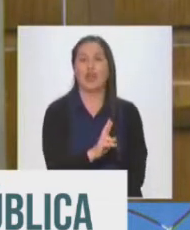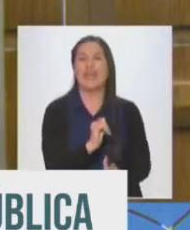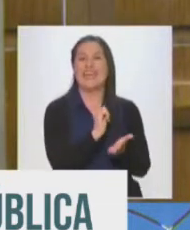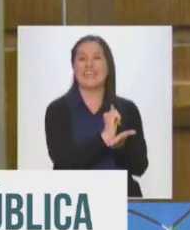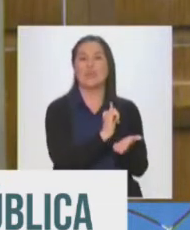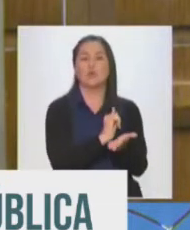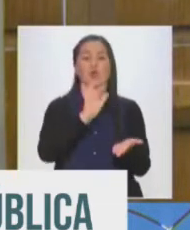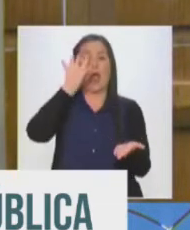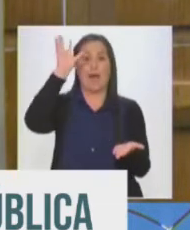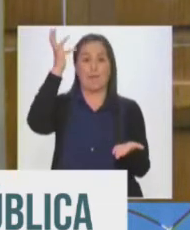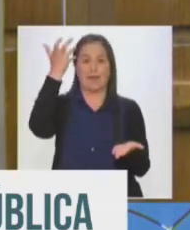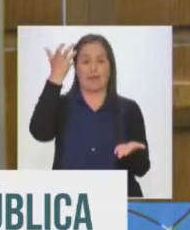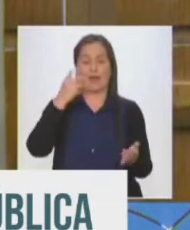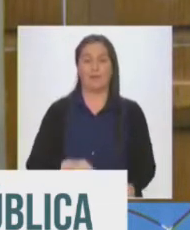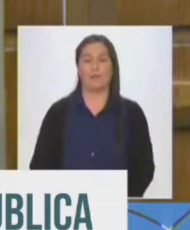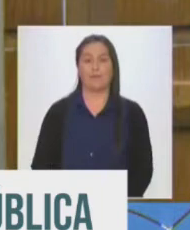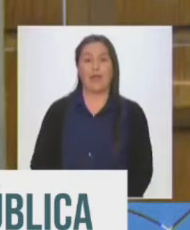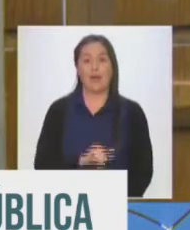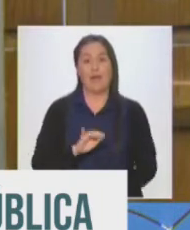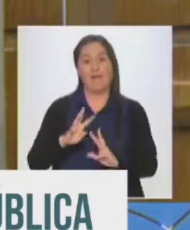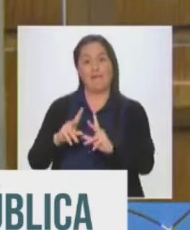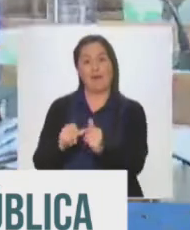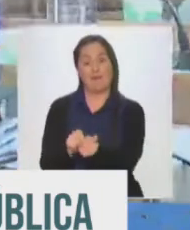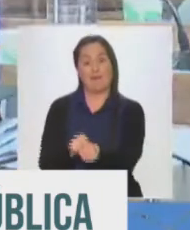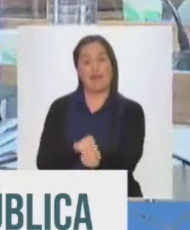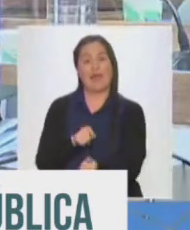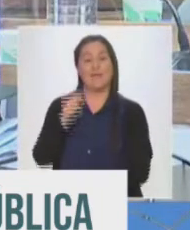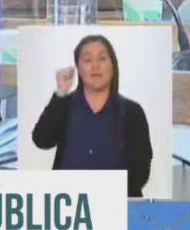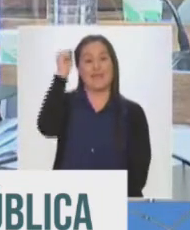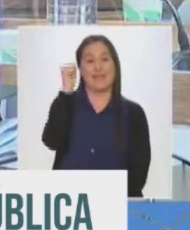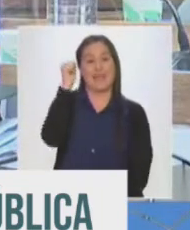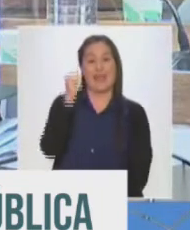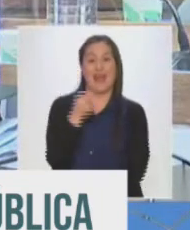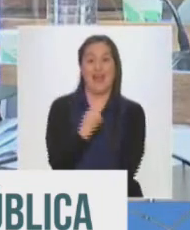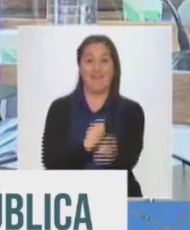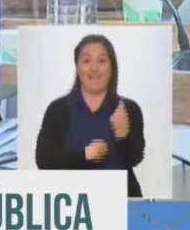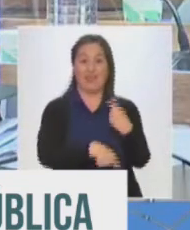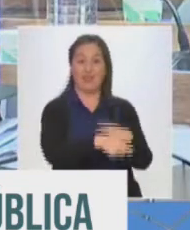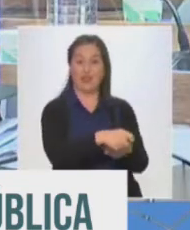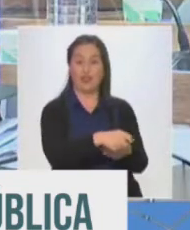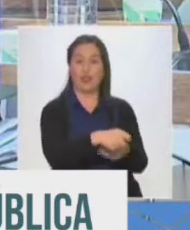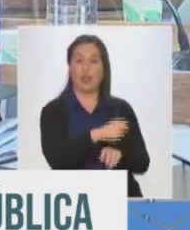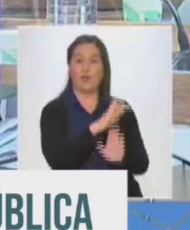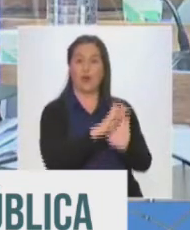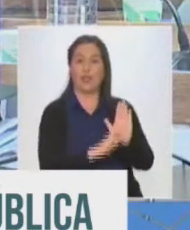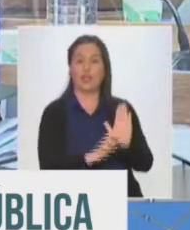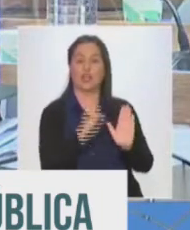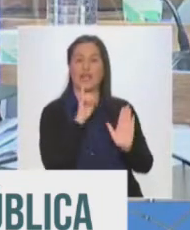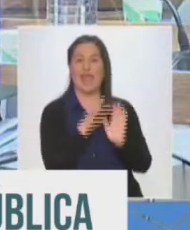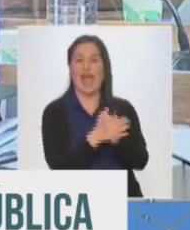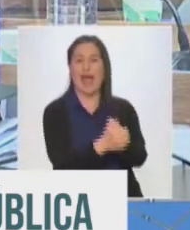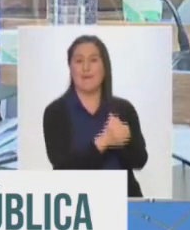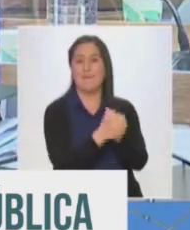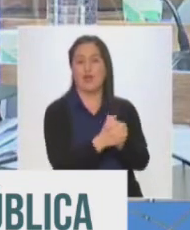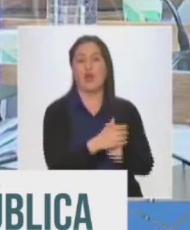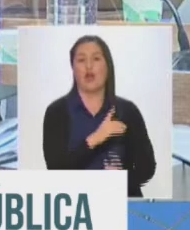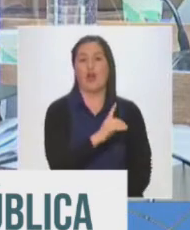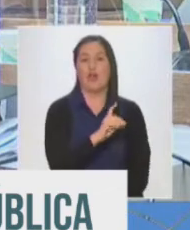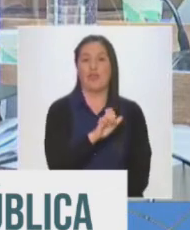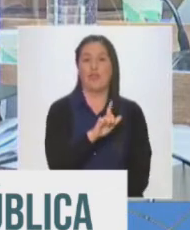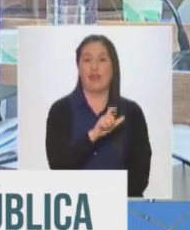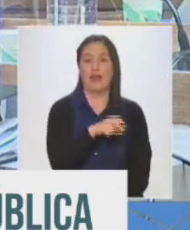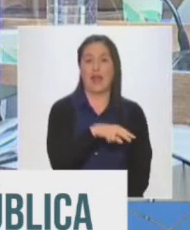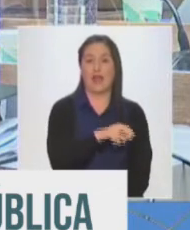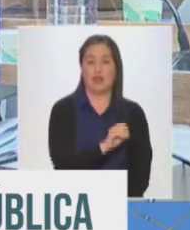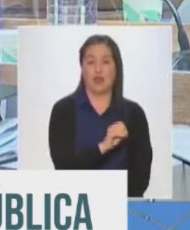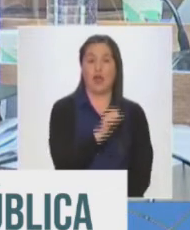rechazar a Brancones, la familia Piñera vendió sus acciones en Dominga a su íntimo amigo, Carlos Delano, a través de una serie de sociedades